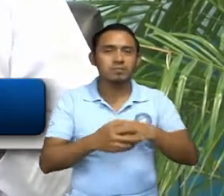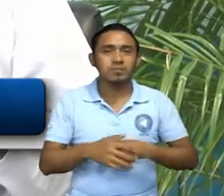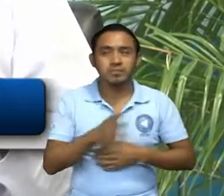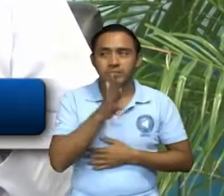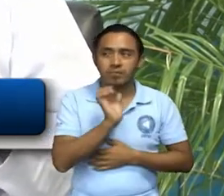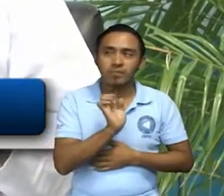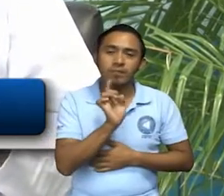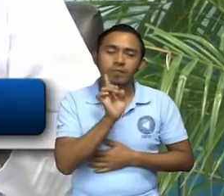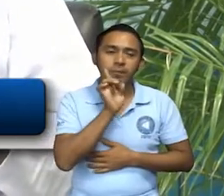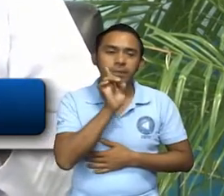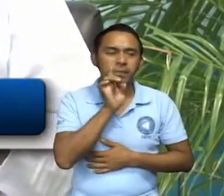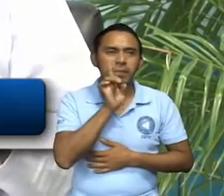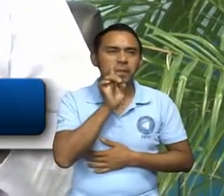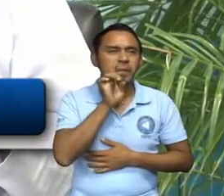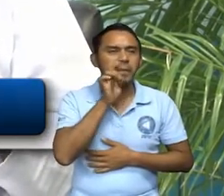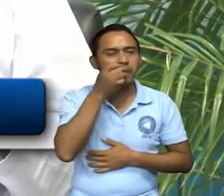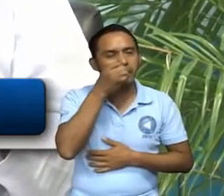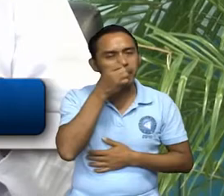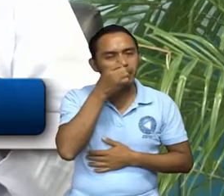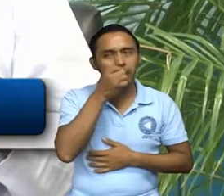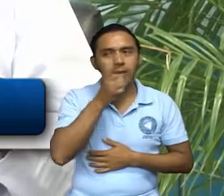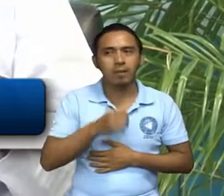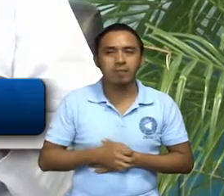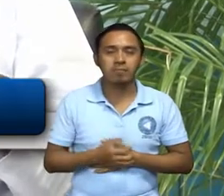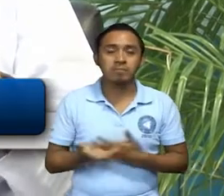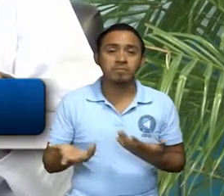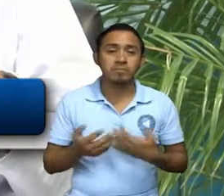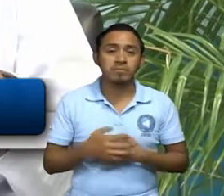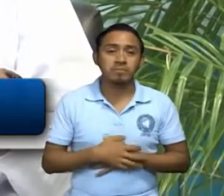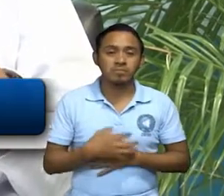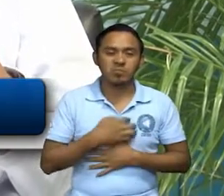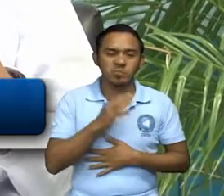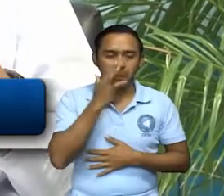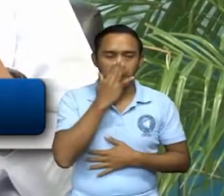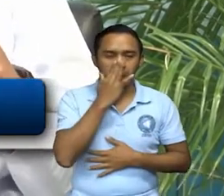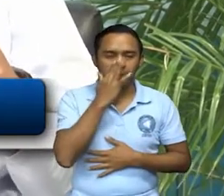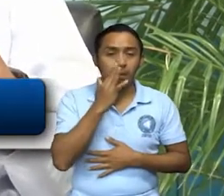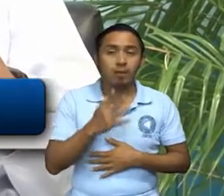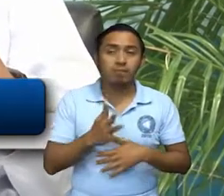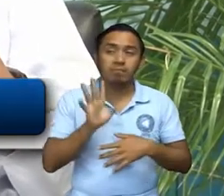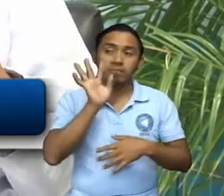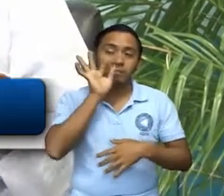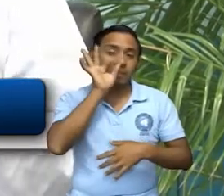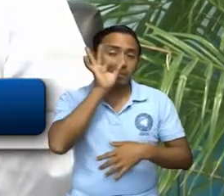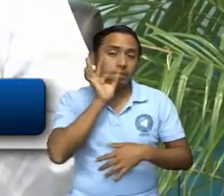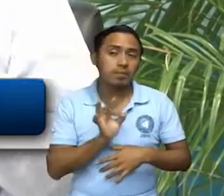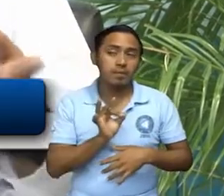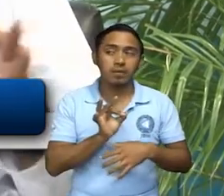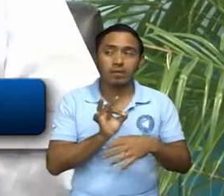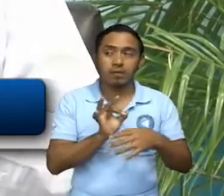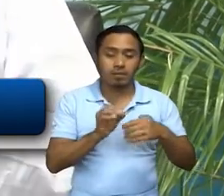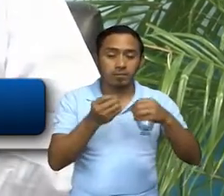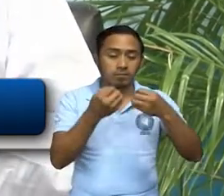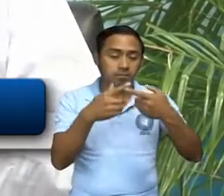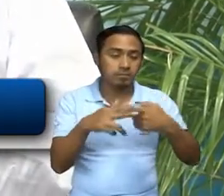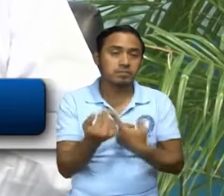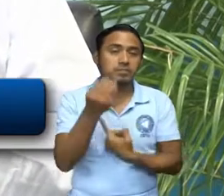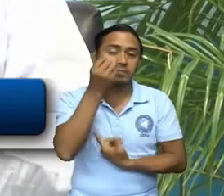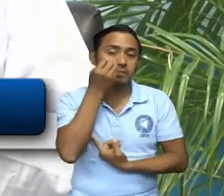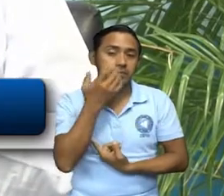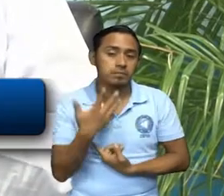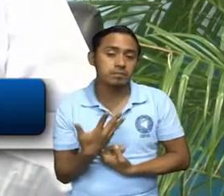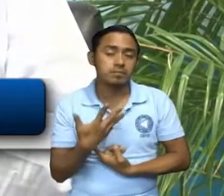lo que hace? Busca cómo sacársela y se rasca, porque eso le causa molestia. Y cuando se la arranca toda, es que comienza el sangrado. Por